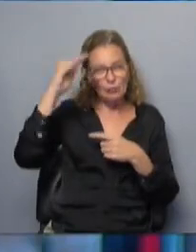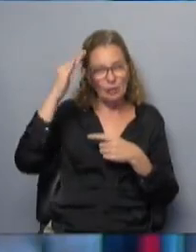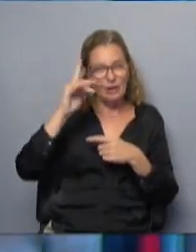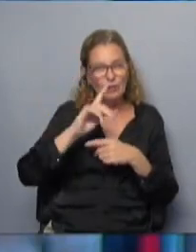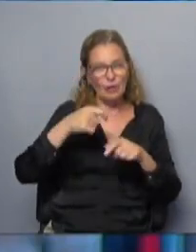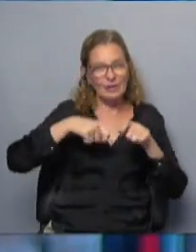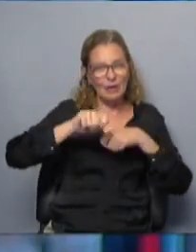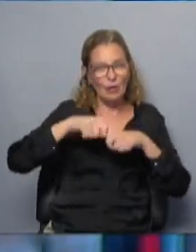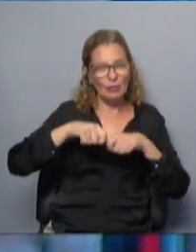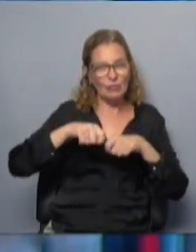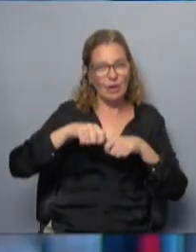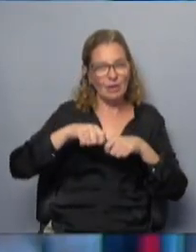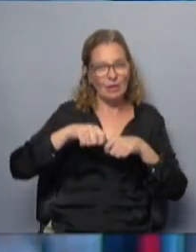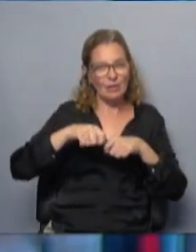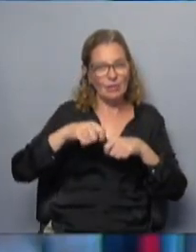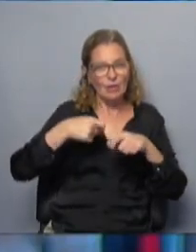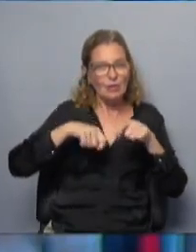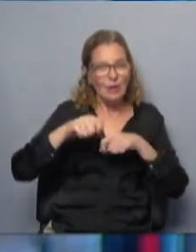que no se negocia es el rumbo